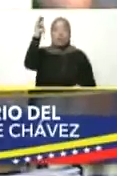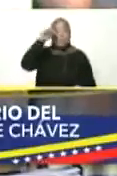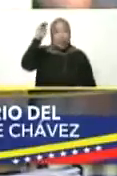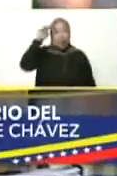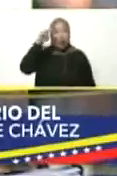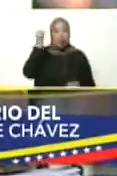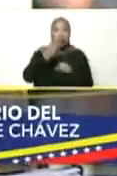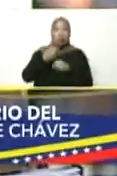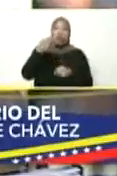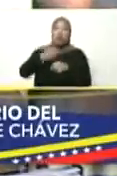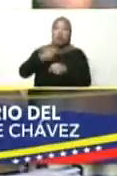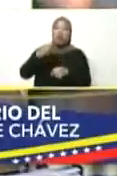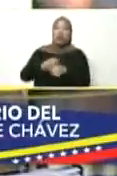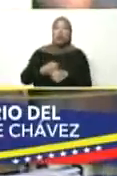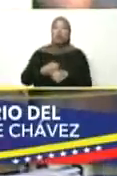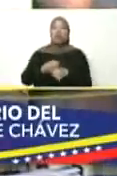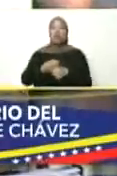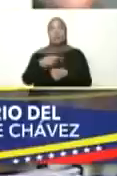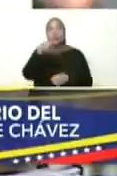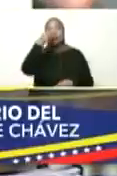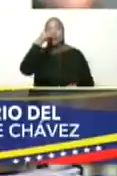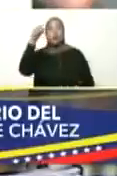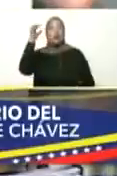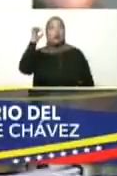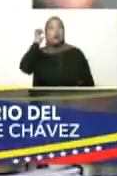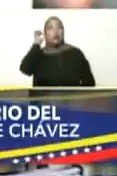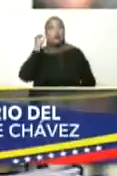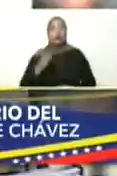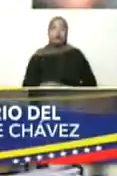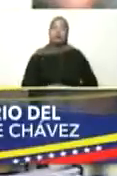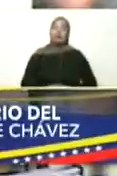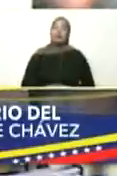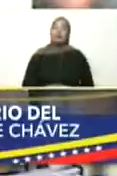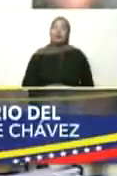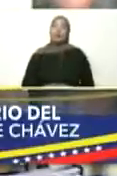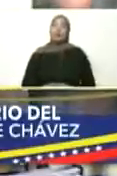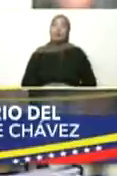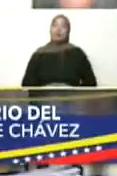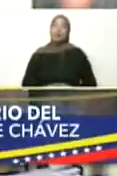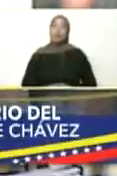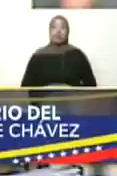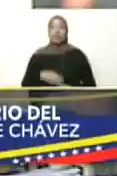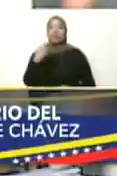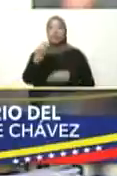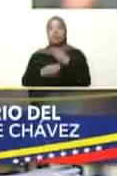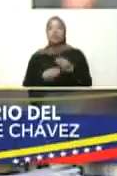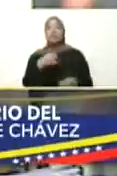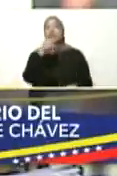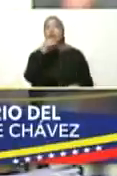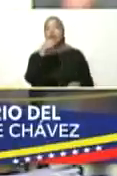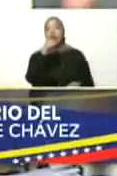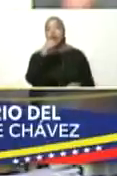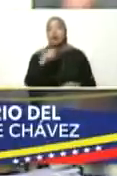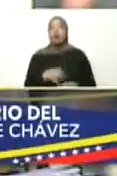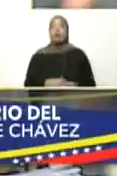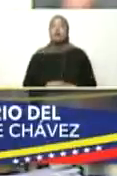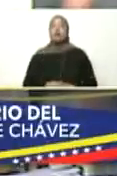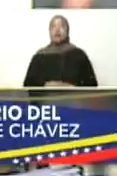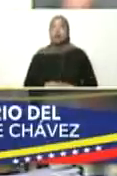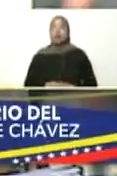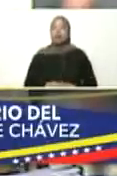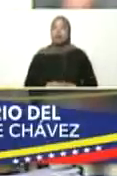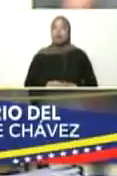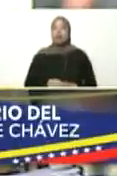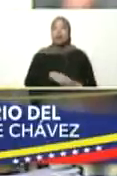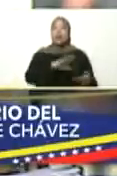los trabajadores, las trabajadoras, con el compañero Ángel, que, bueno, nos